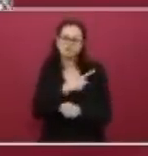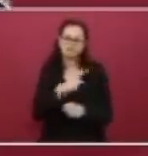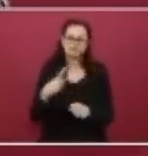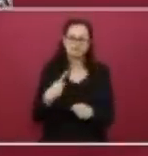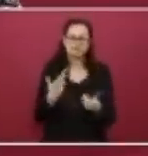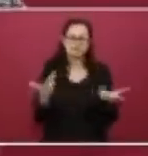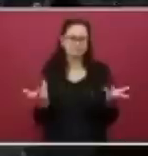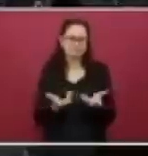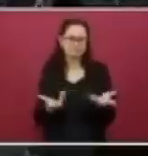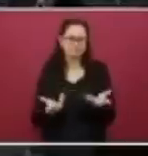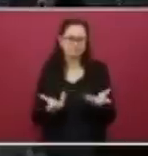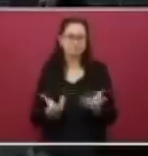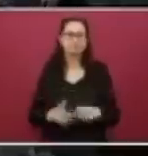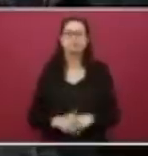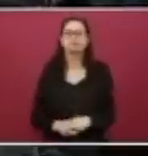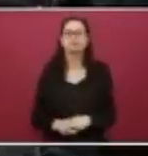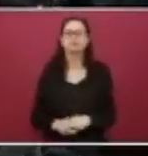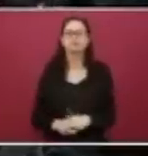unesco